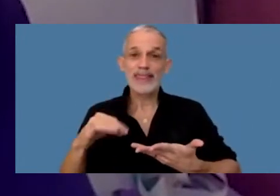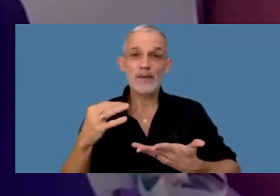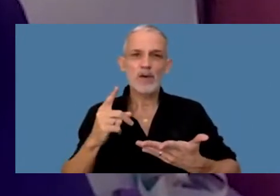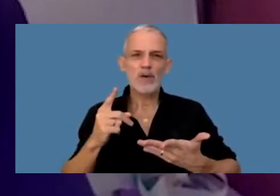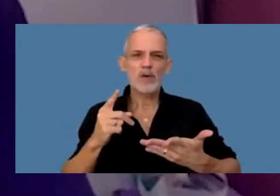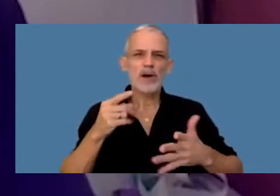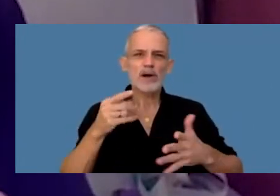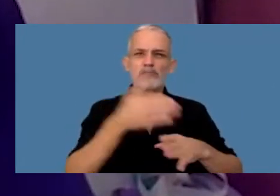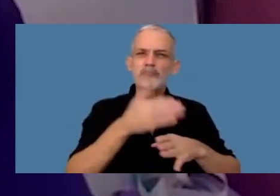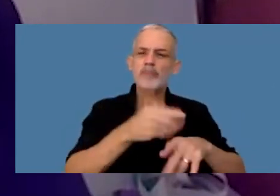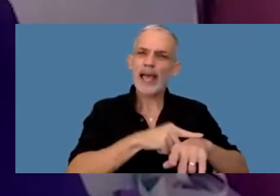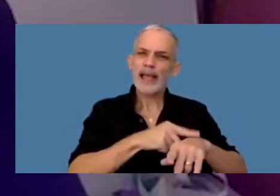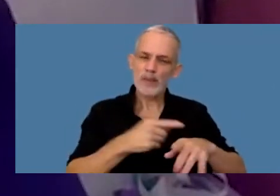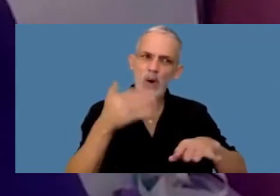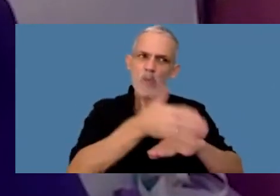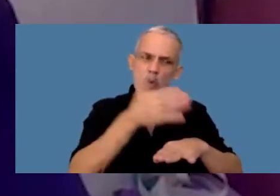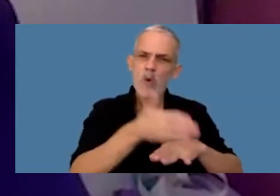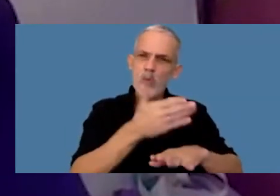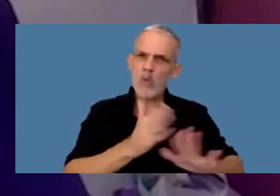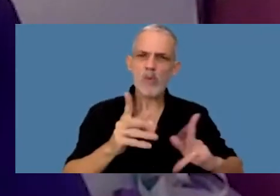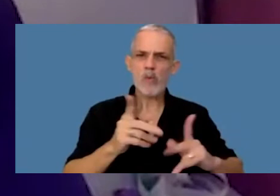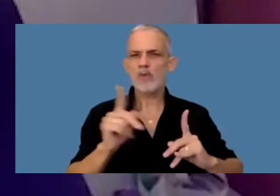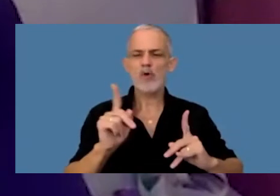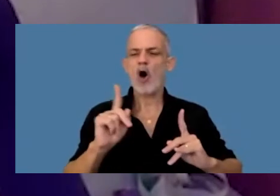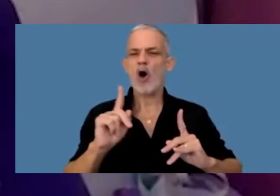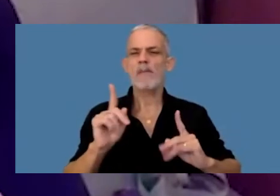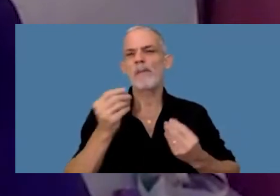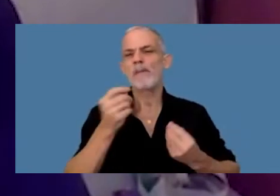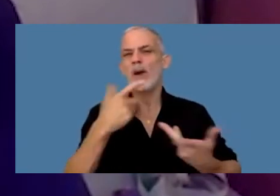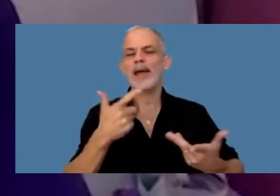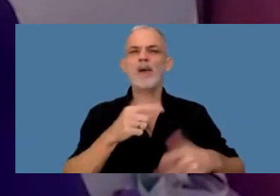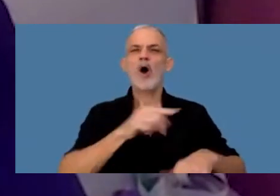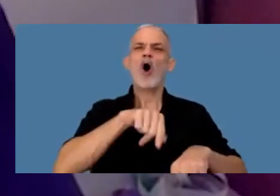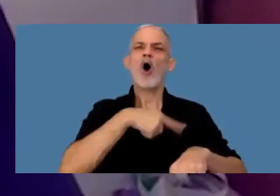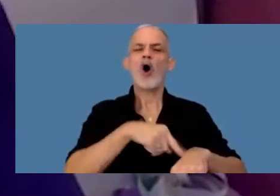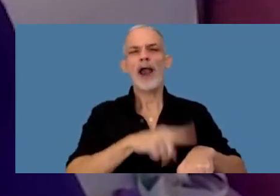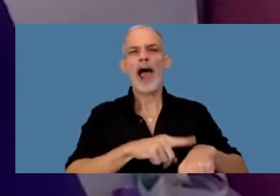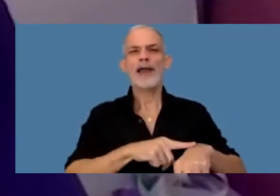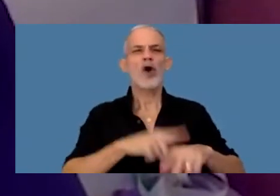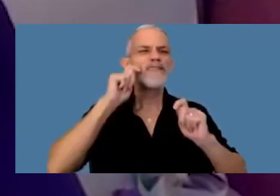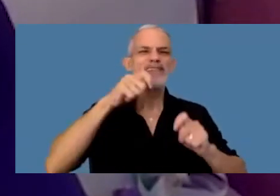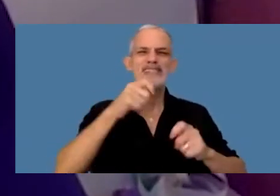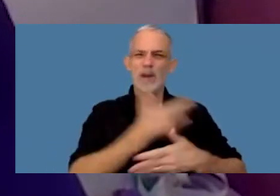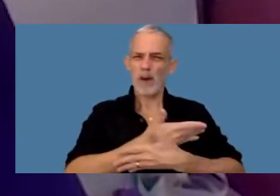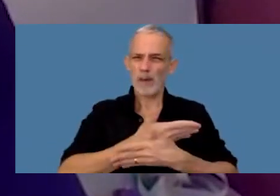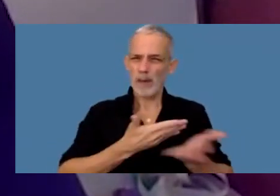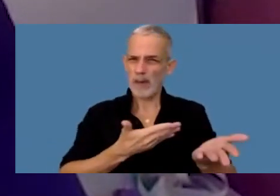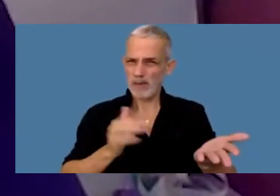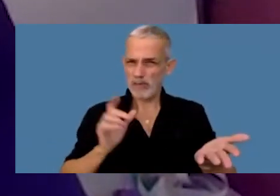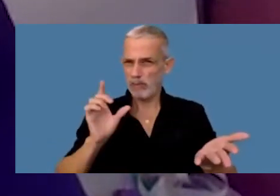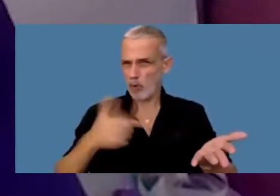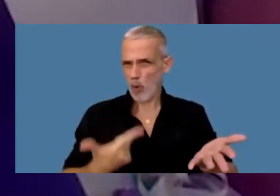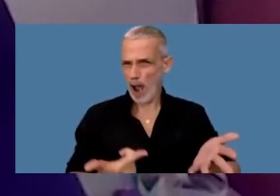por simple docencia, sin el consentimiento expreso de sus padres, ¿no?